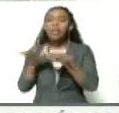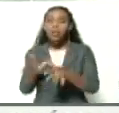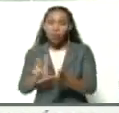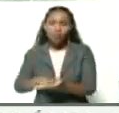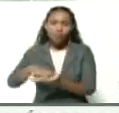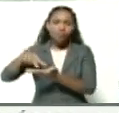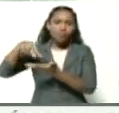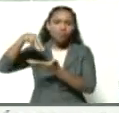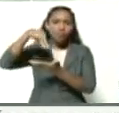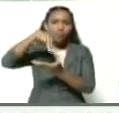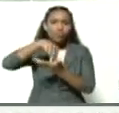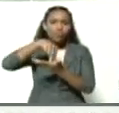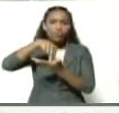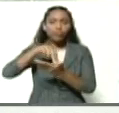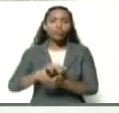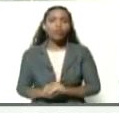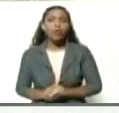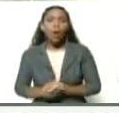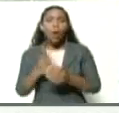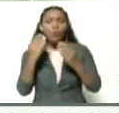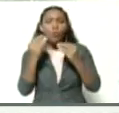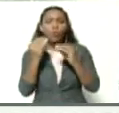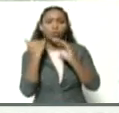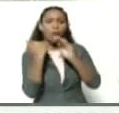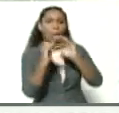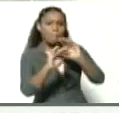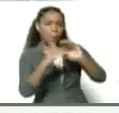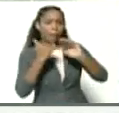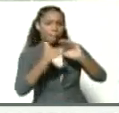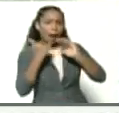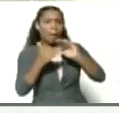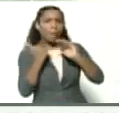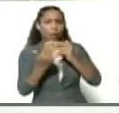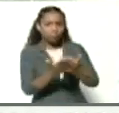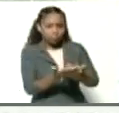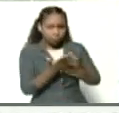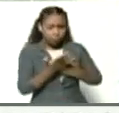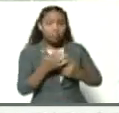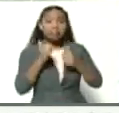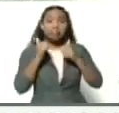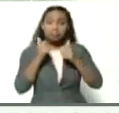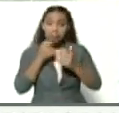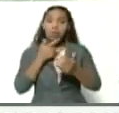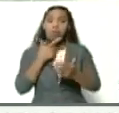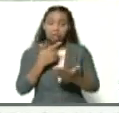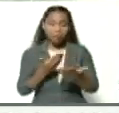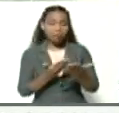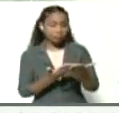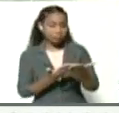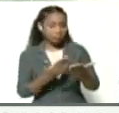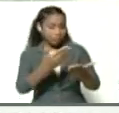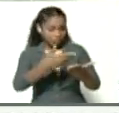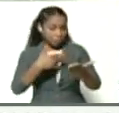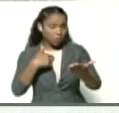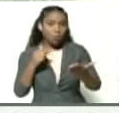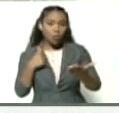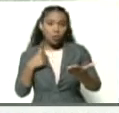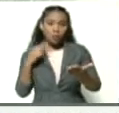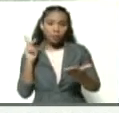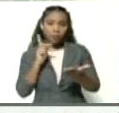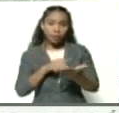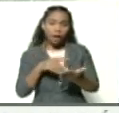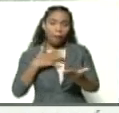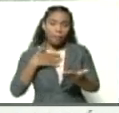resurrección. Muchos mensajes me han llegado, mensajes bien bonitos de paso, que me han llegado aquí